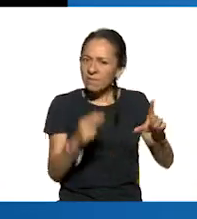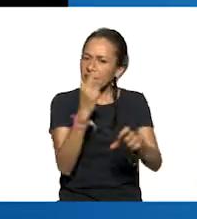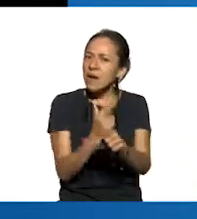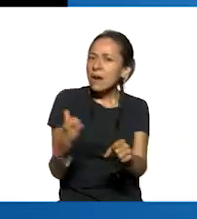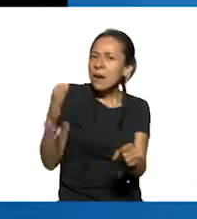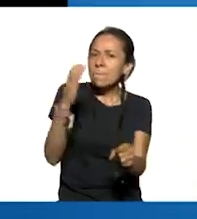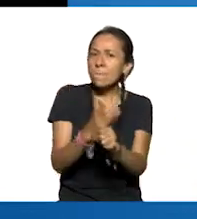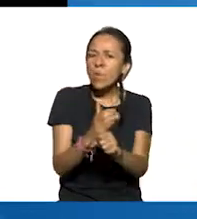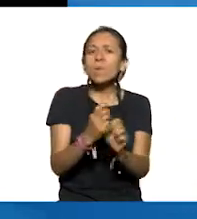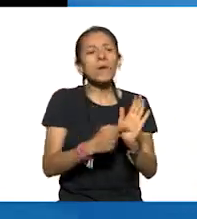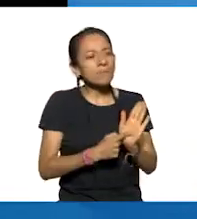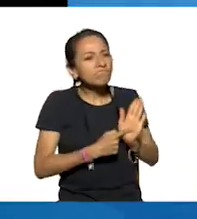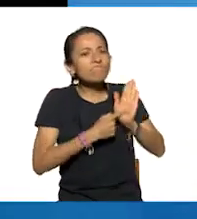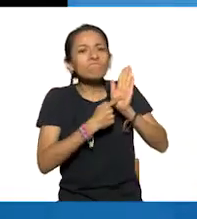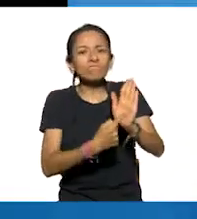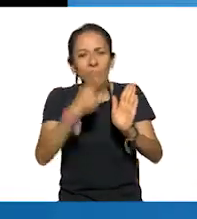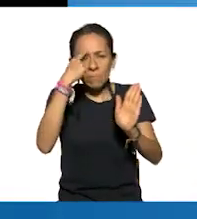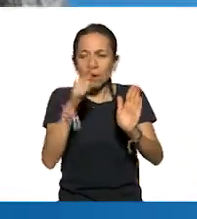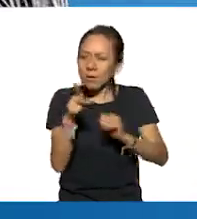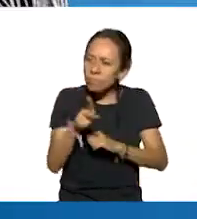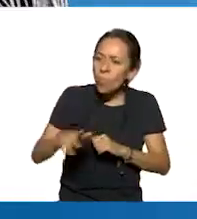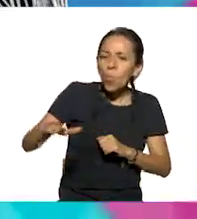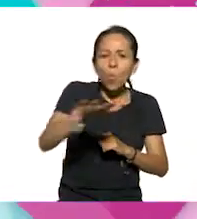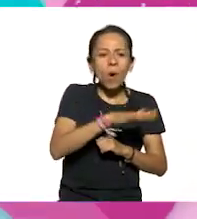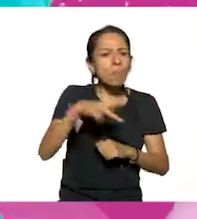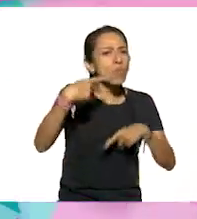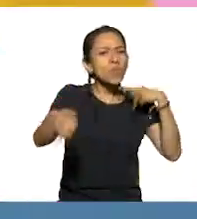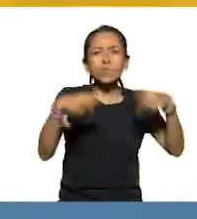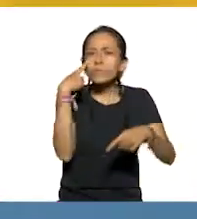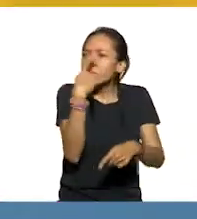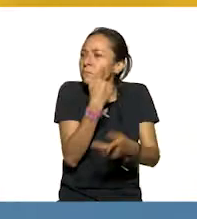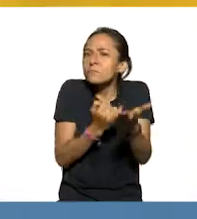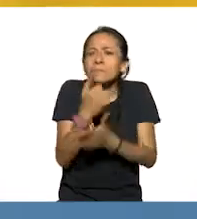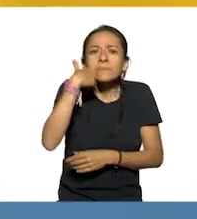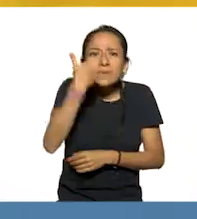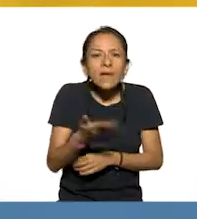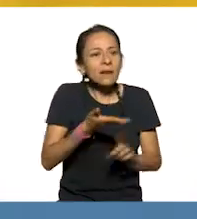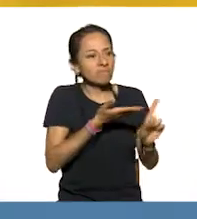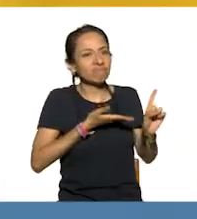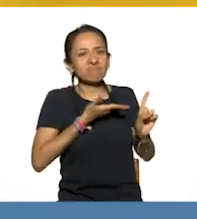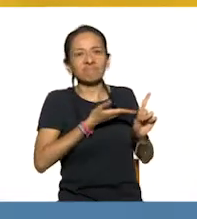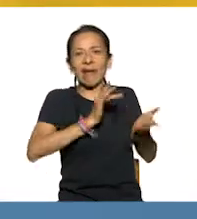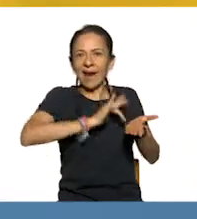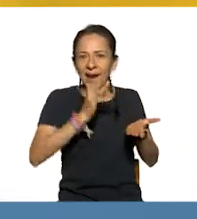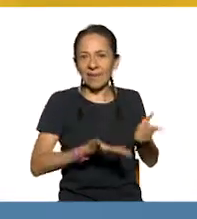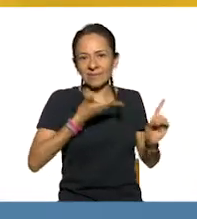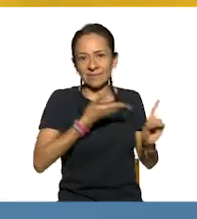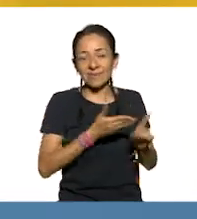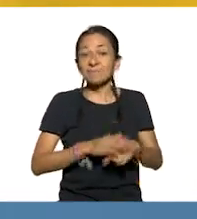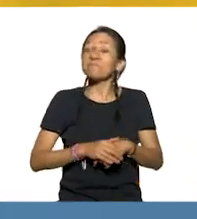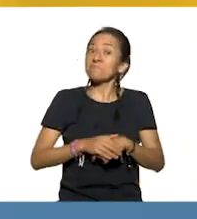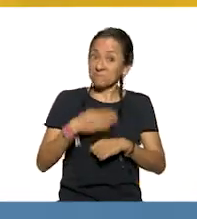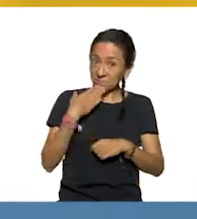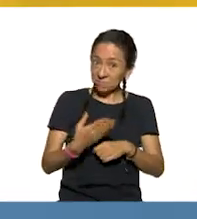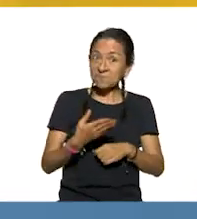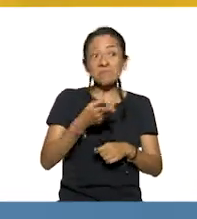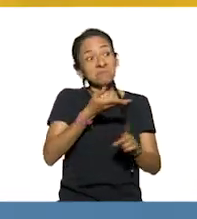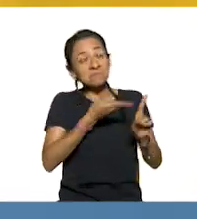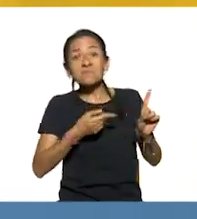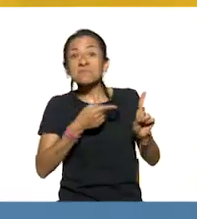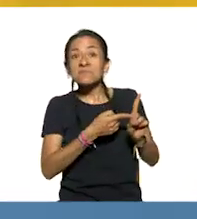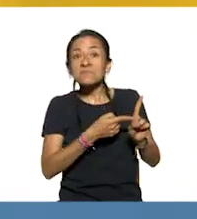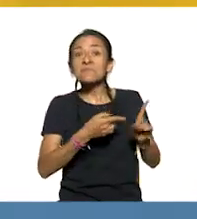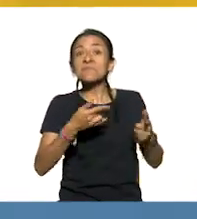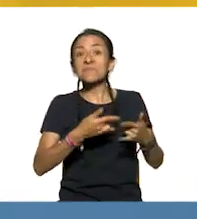los pueblos a determinar su propio destino. Muy bien, pues hasta este momento, ¿qué les ha parecido la historia de Benito